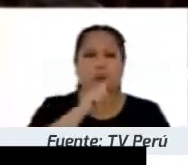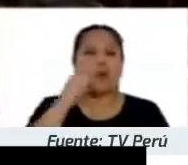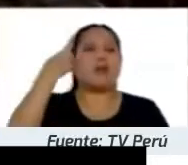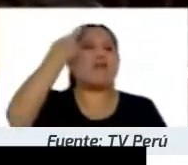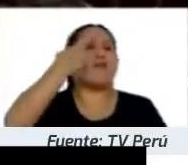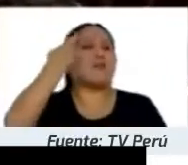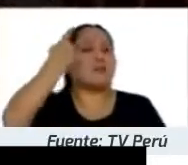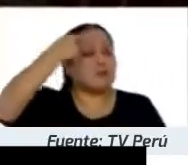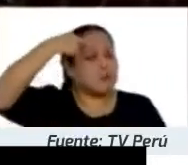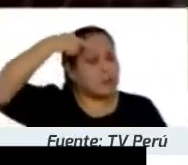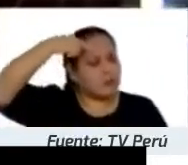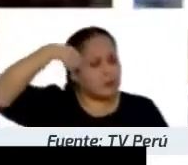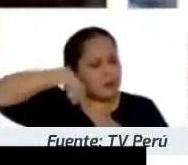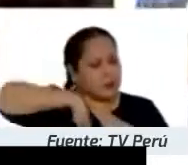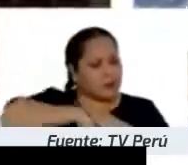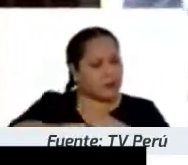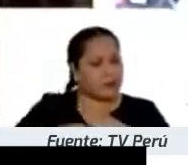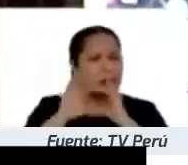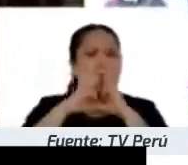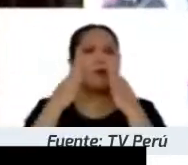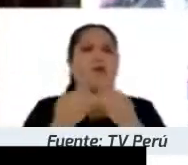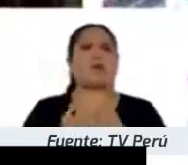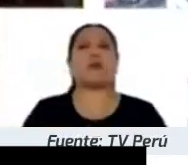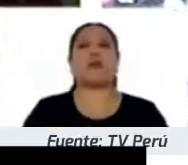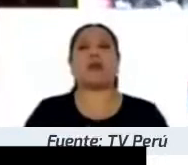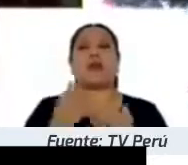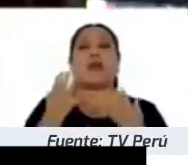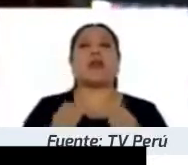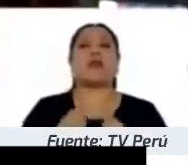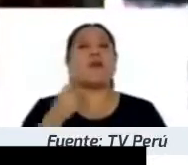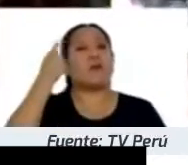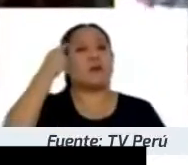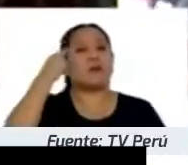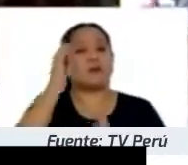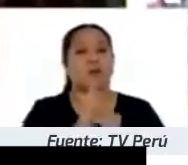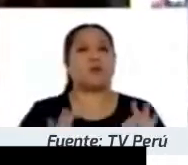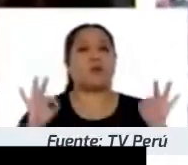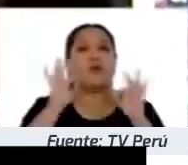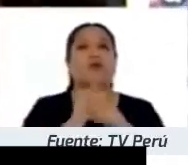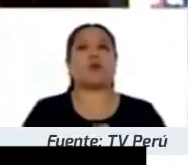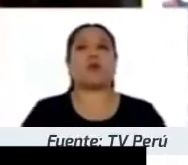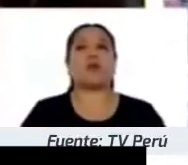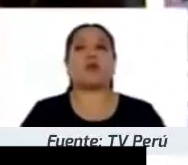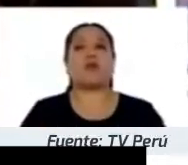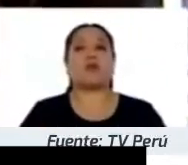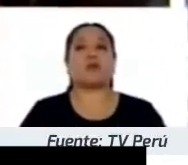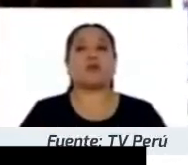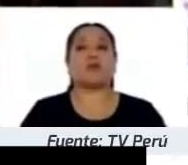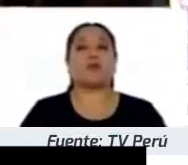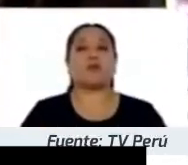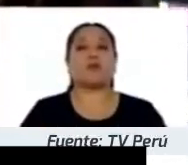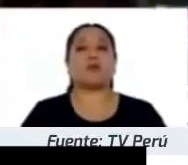Reflexionemos hacia adentro, hacia la familia. Señor Castillo, ¿qué le dicen? Creemos importante no sola, aquí,